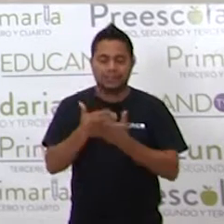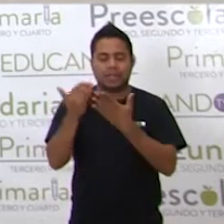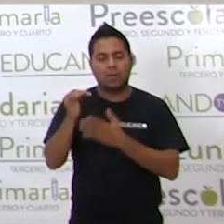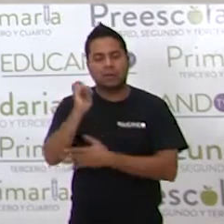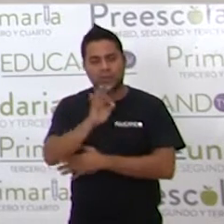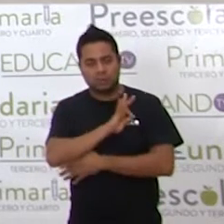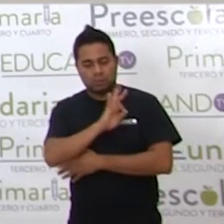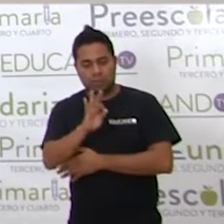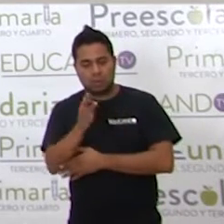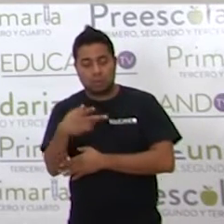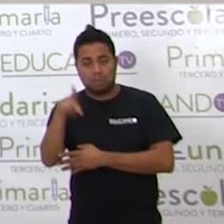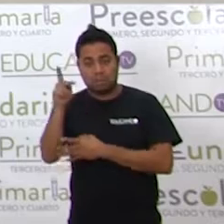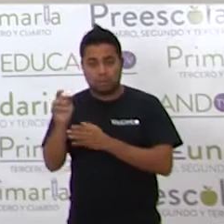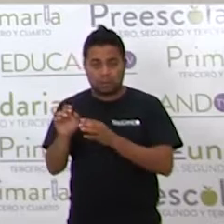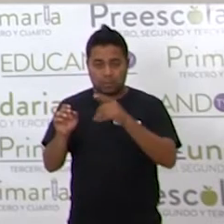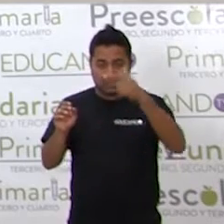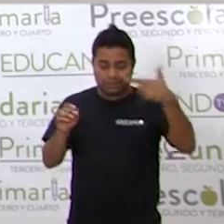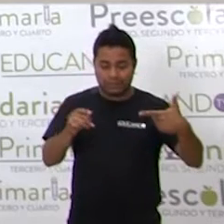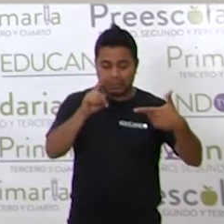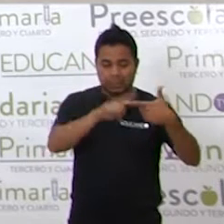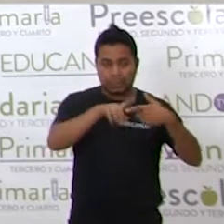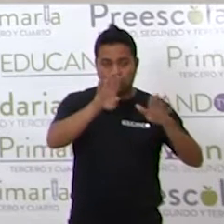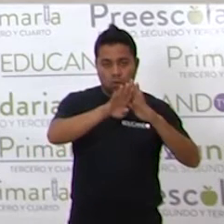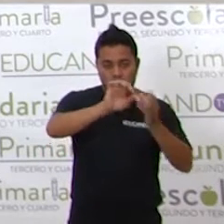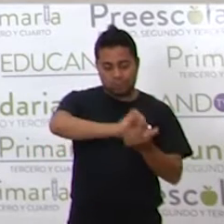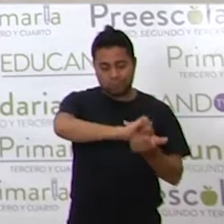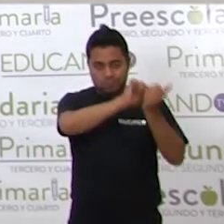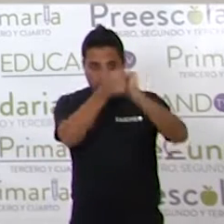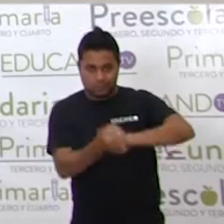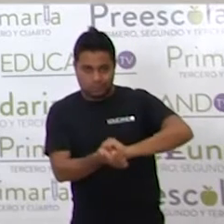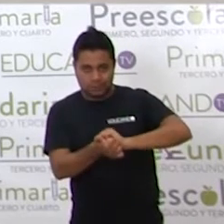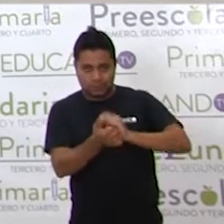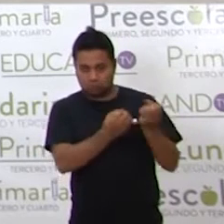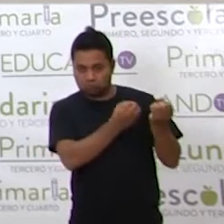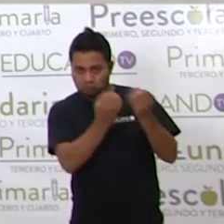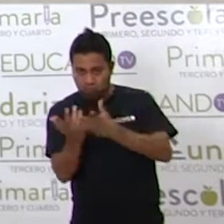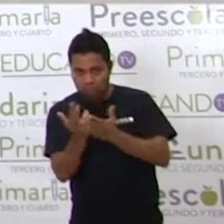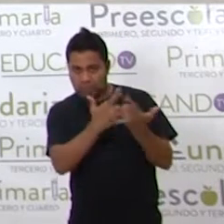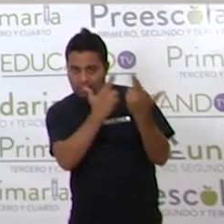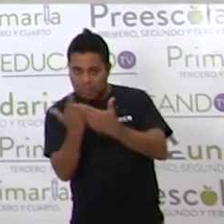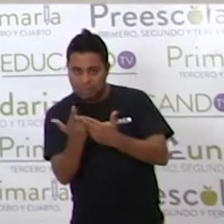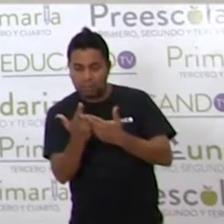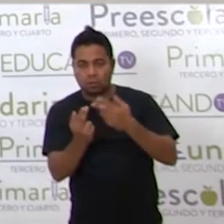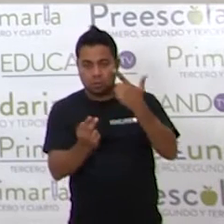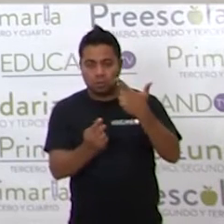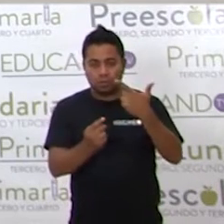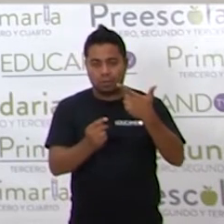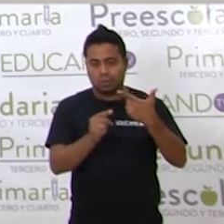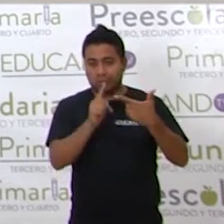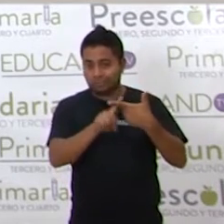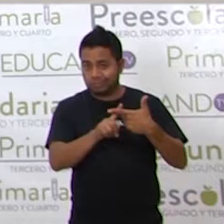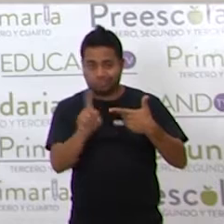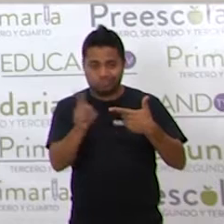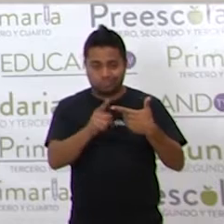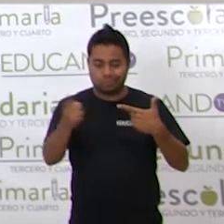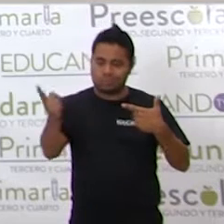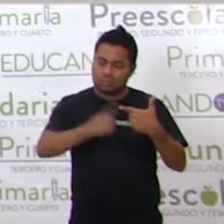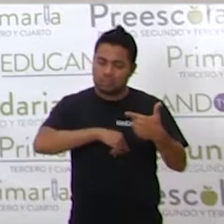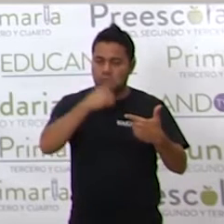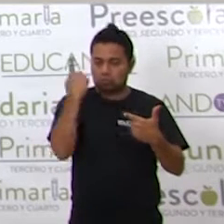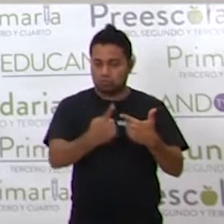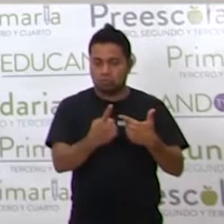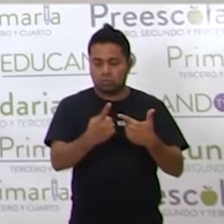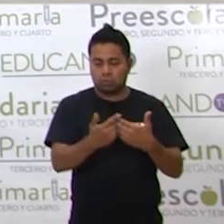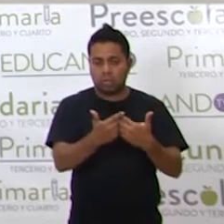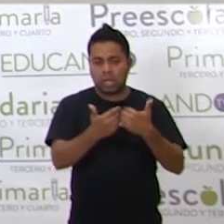Pero este 7, como se transformó una de sus decenas, ya no es 7. Vamos